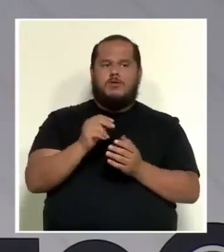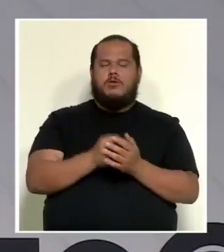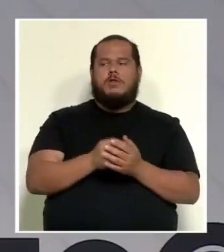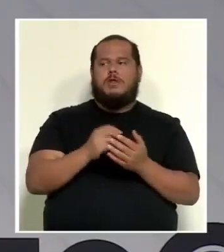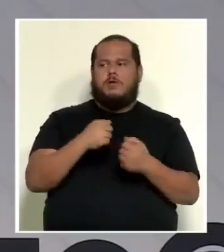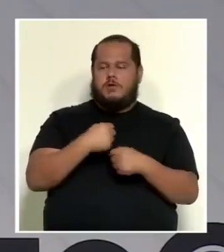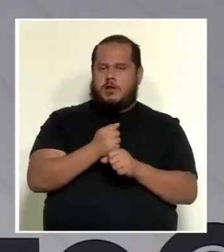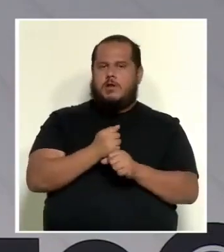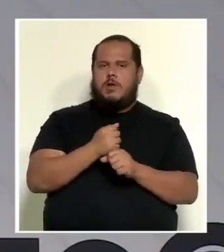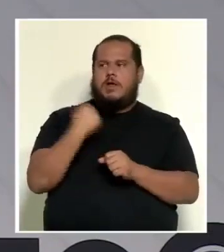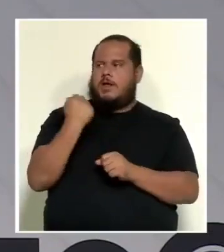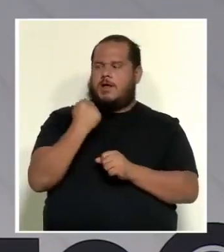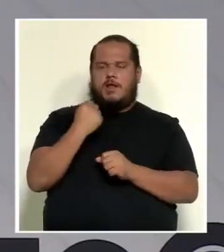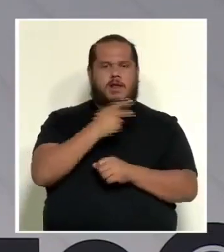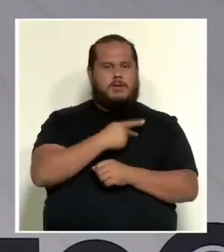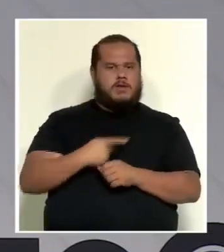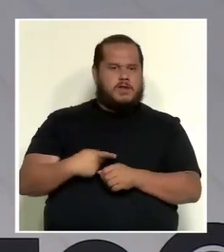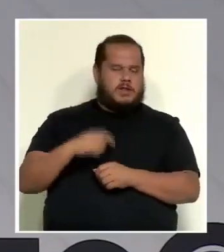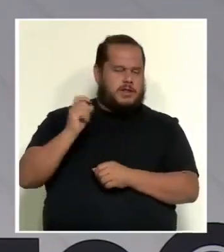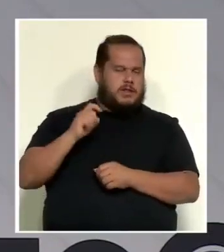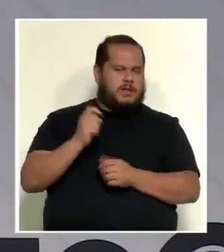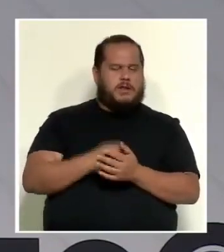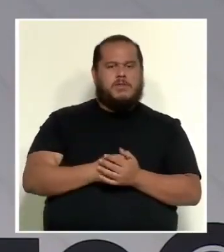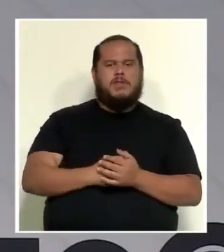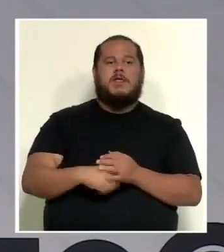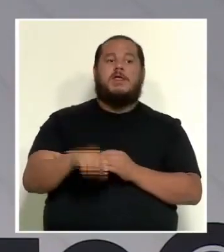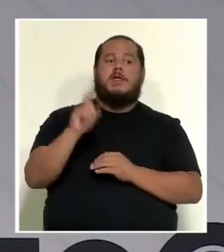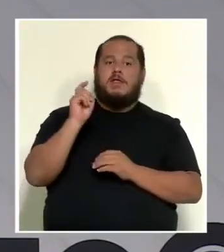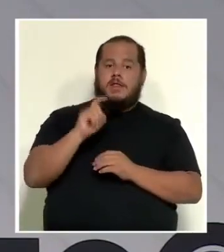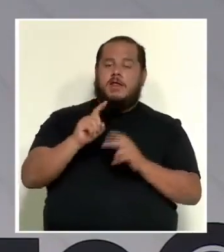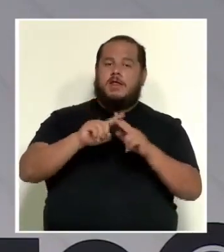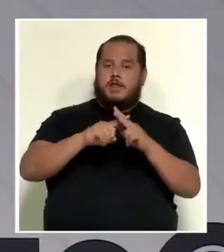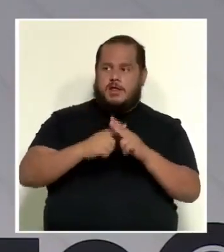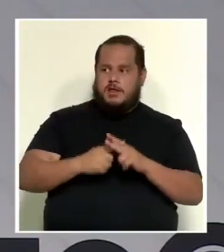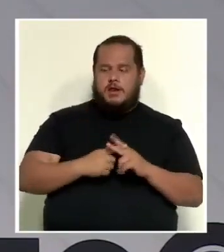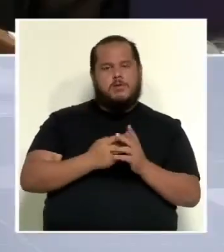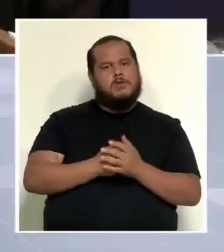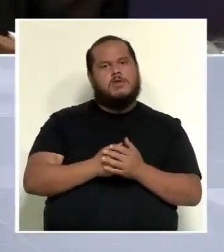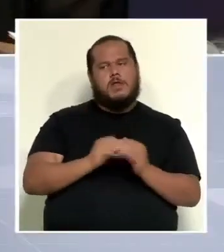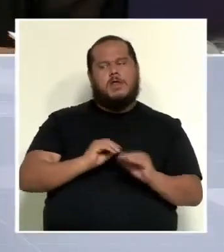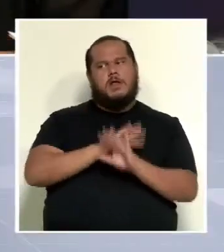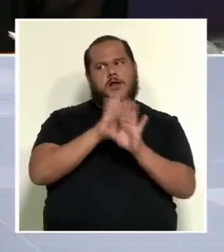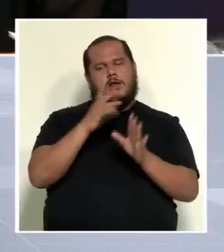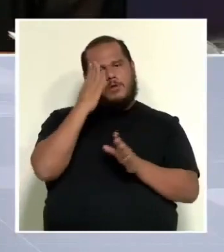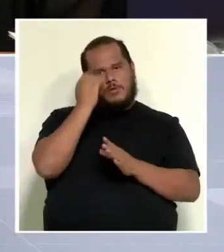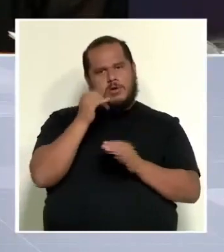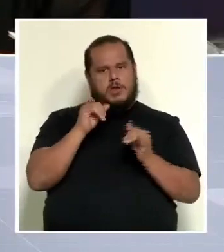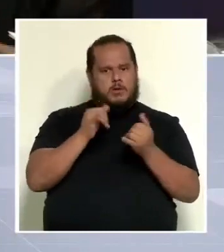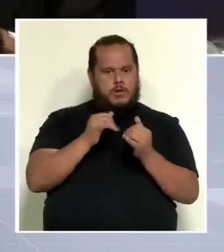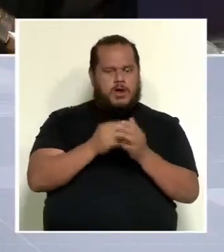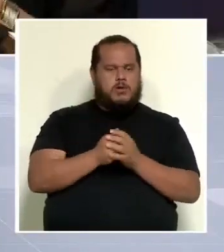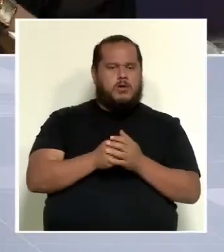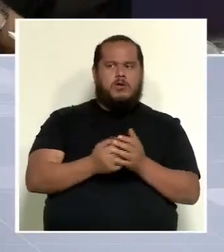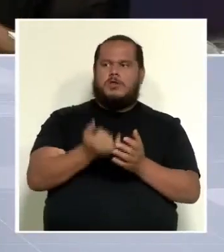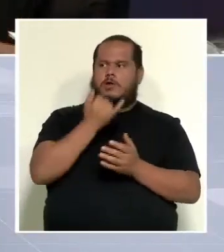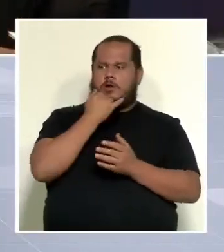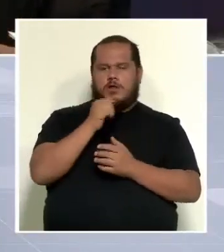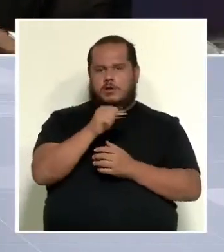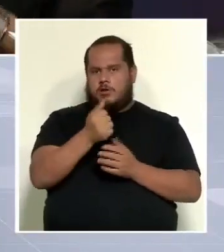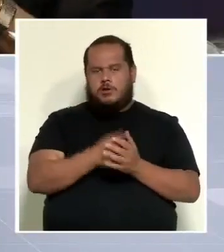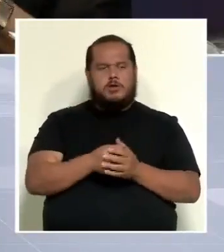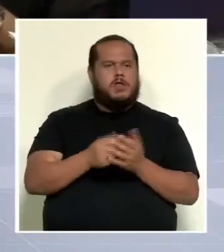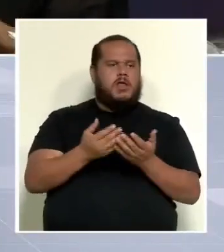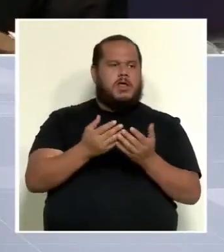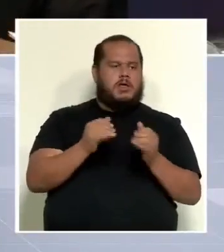lo hagan ganar la presidencia necesariamente. Tienen que ser ajustes. Claro, porque jugaron los errores de los otros, jugó la caída